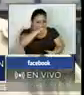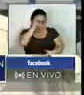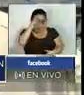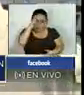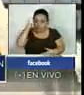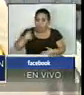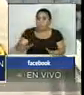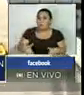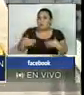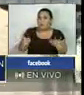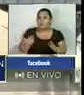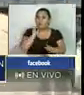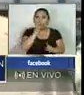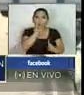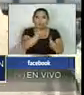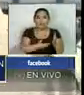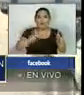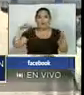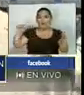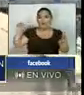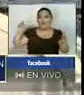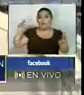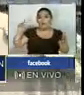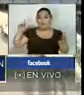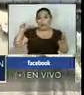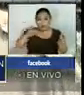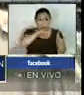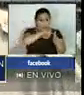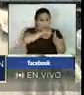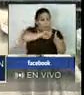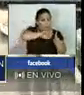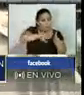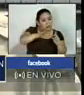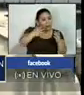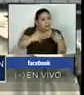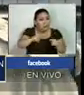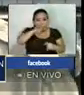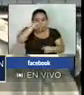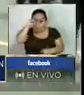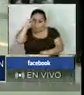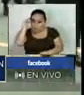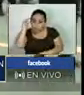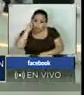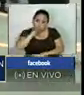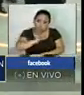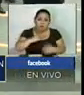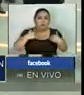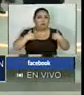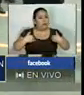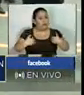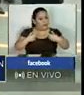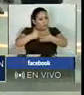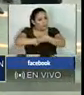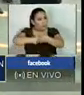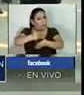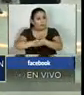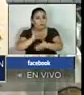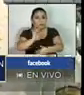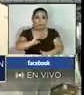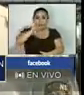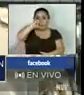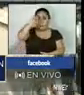trabajo. Tal es el caso de don Carlos, quien asegura que a pesar de sus jornadas agotadoras, seguirá dando lo mejor en su